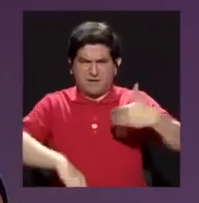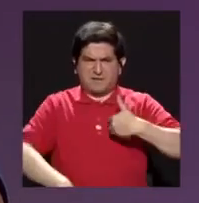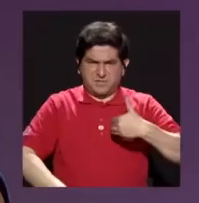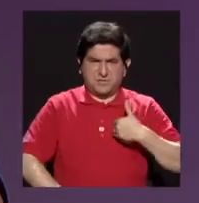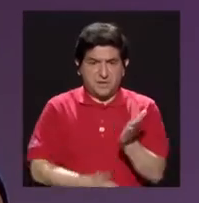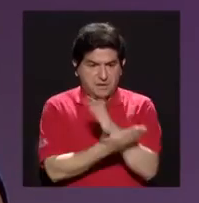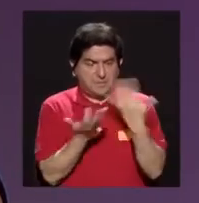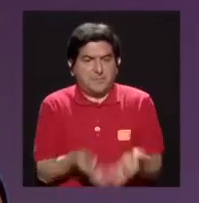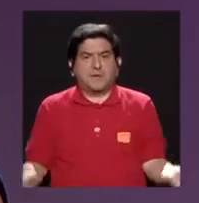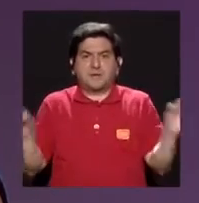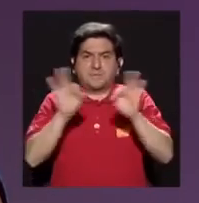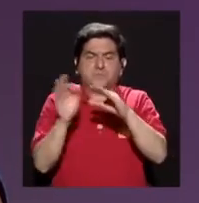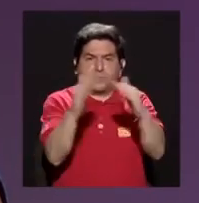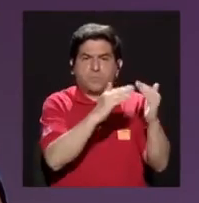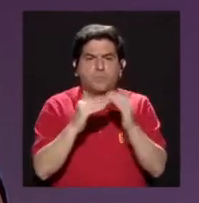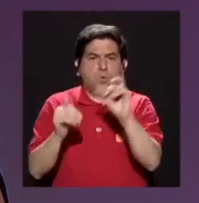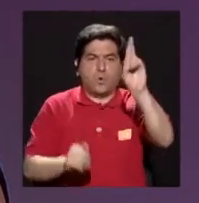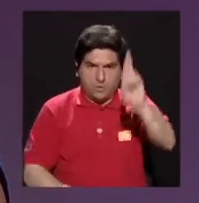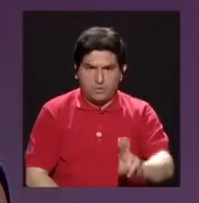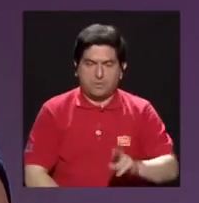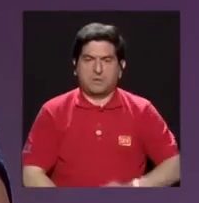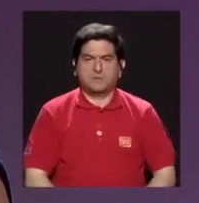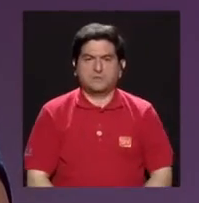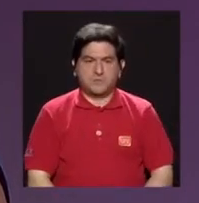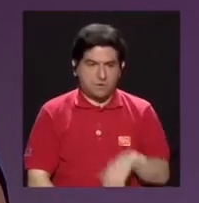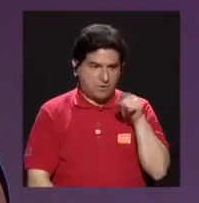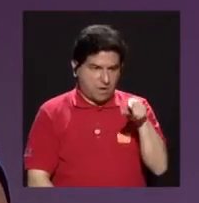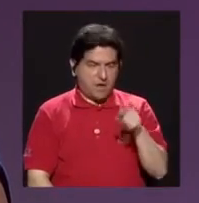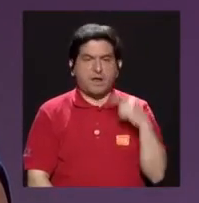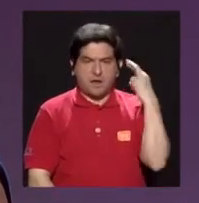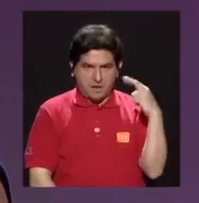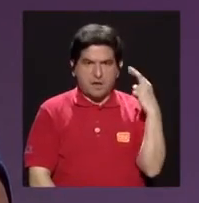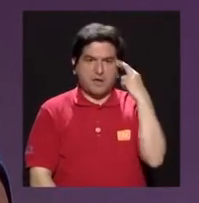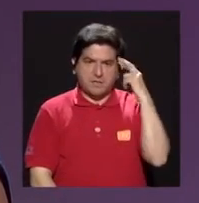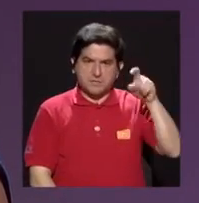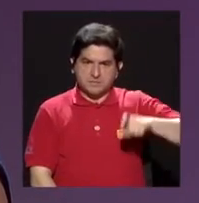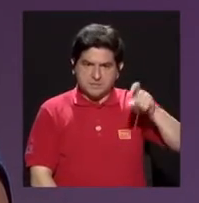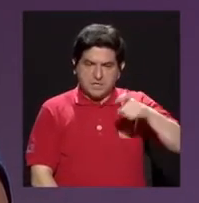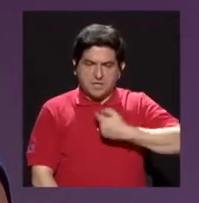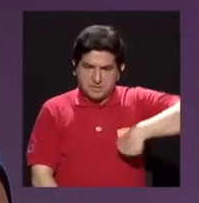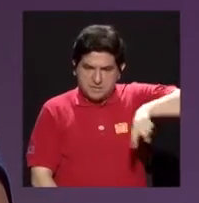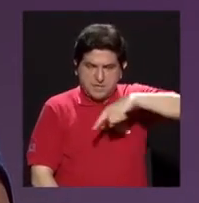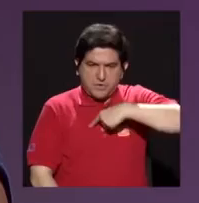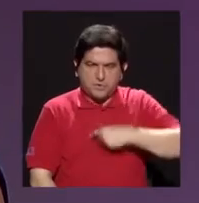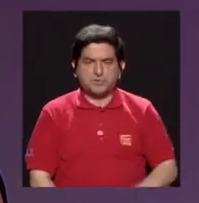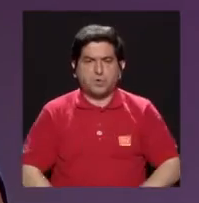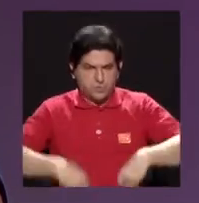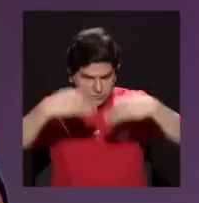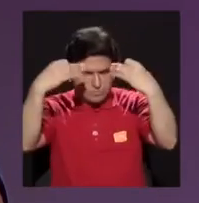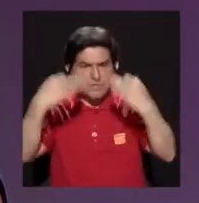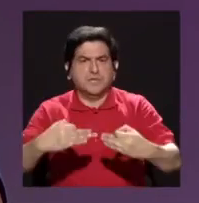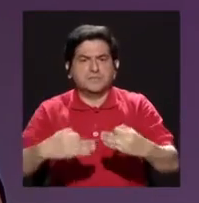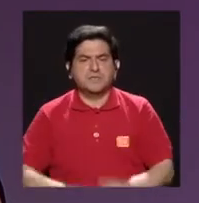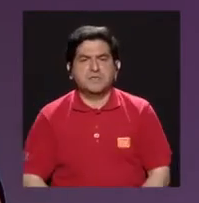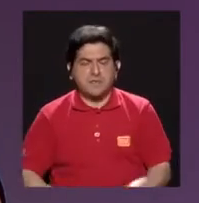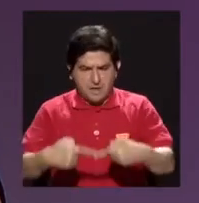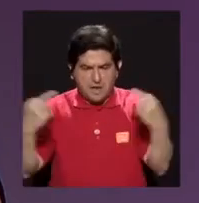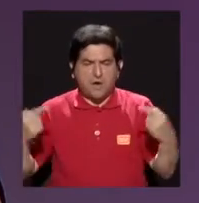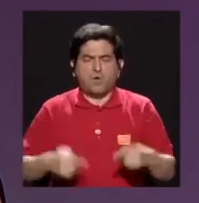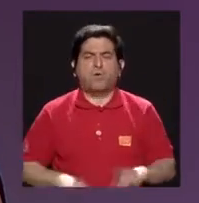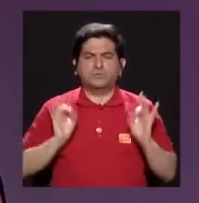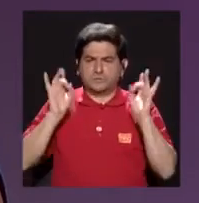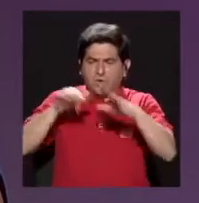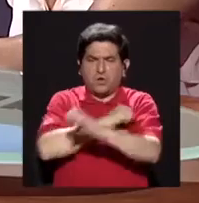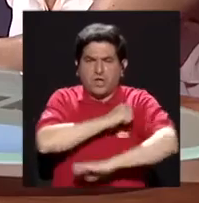buena parte de la población costarricense, esa es una reflexión que nos debe invitar a tomar medidas precisamente para combatir la